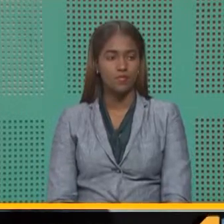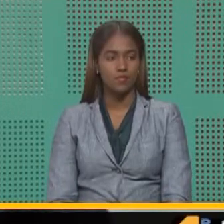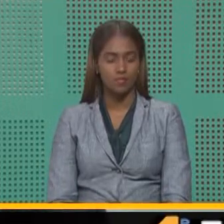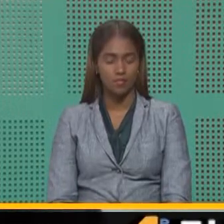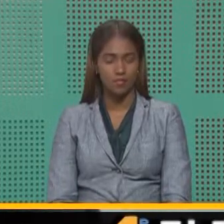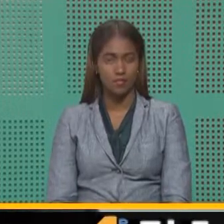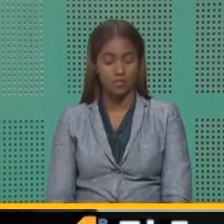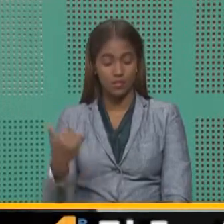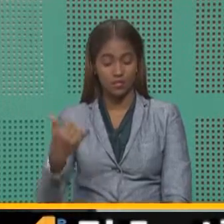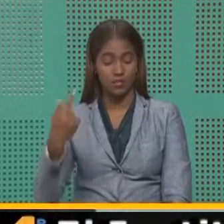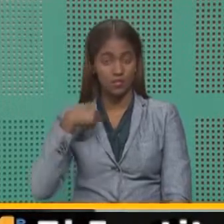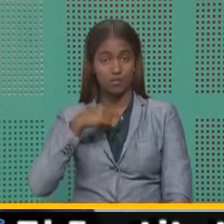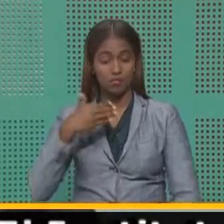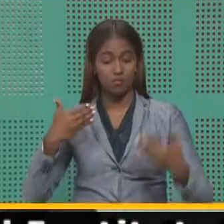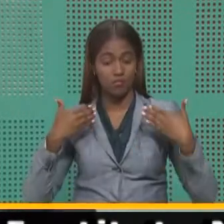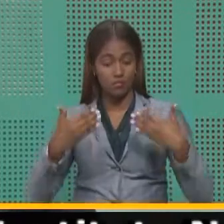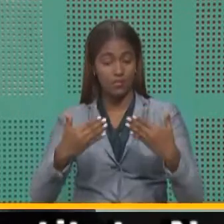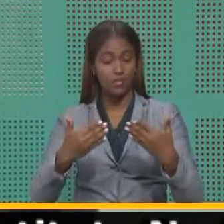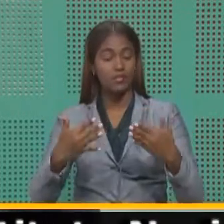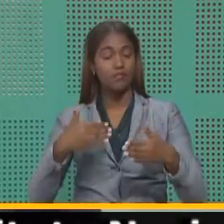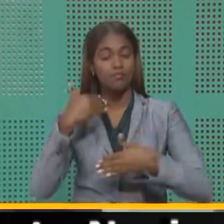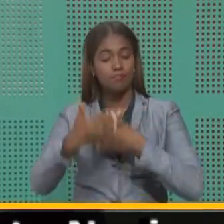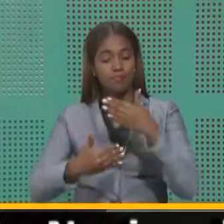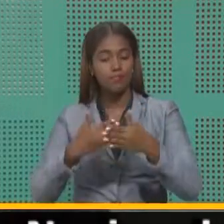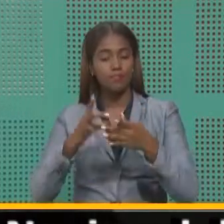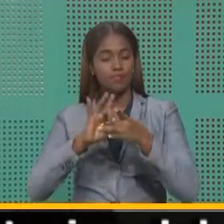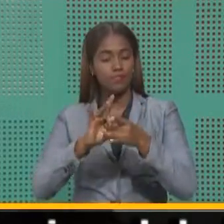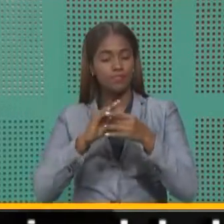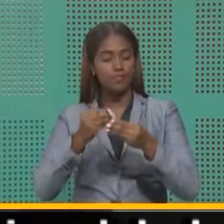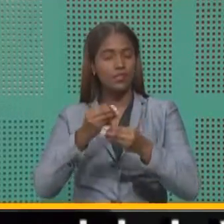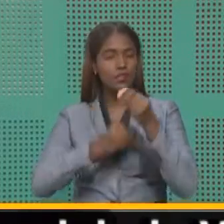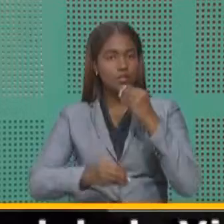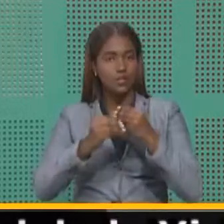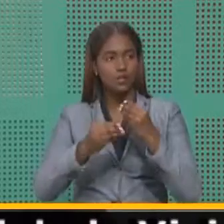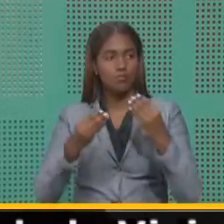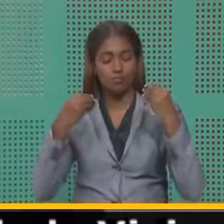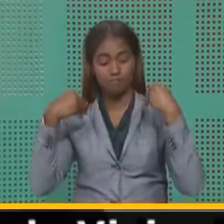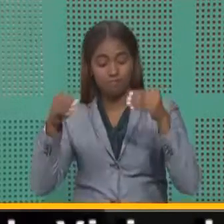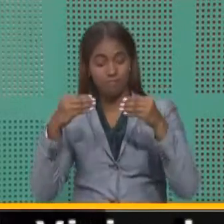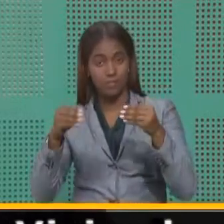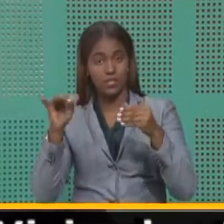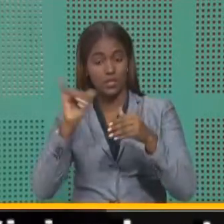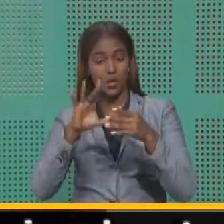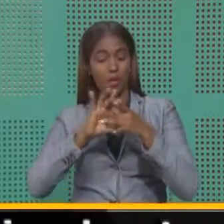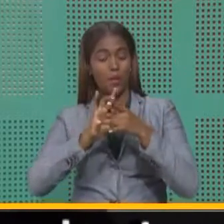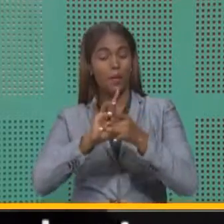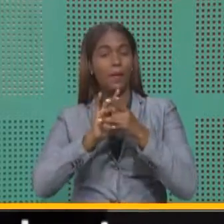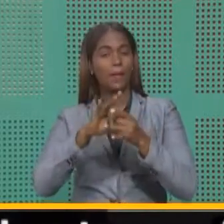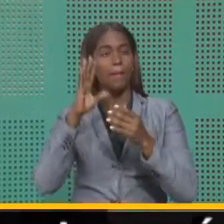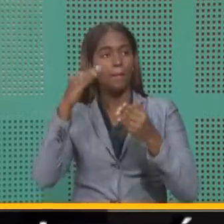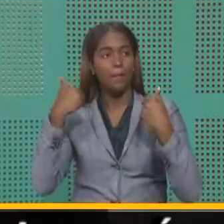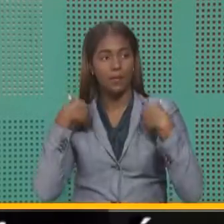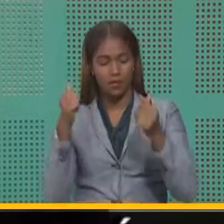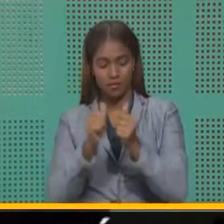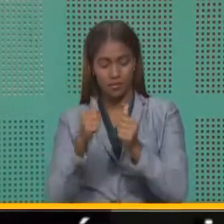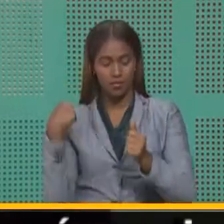un nuevo paso hacia adelante de las relaciones económicas comerciales y de amistad que tenemos con nuestro país hermano de las